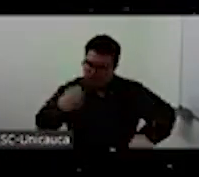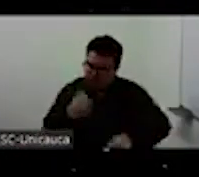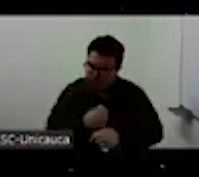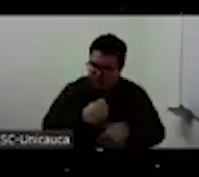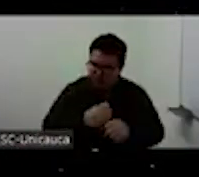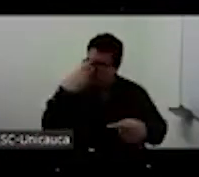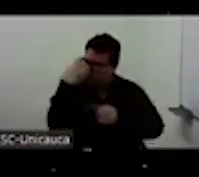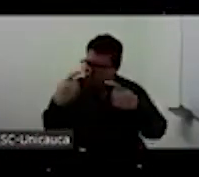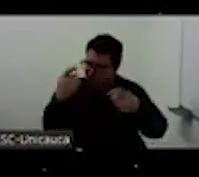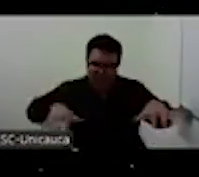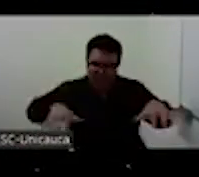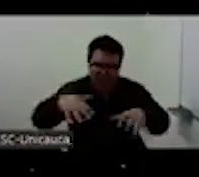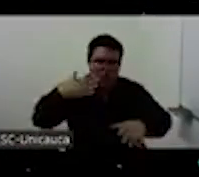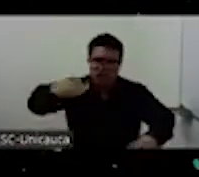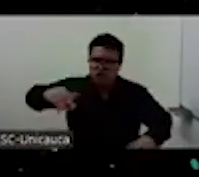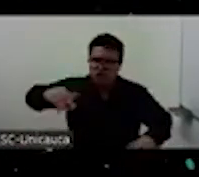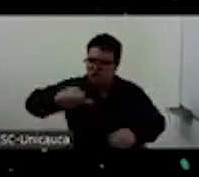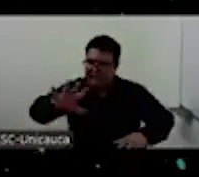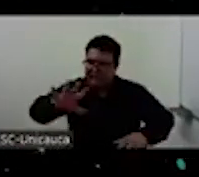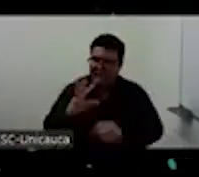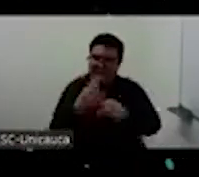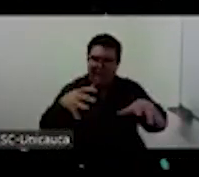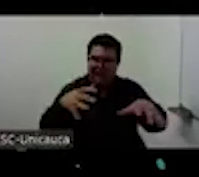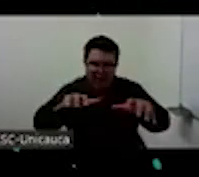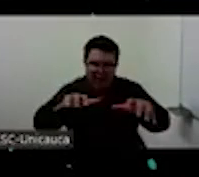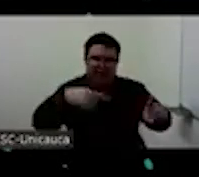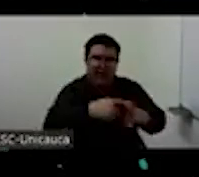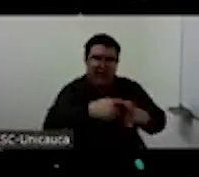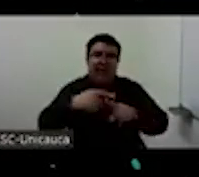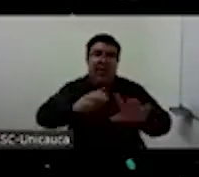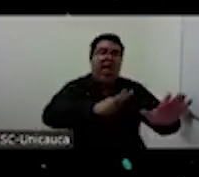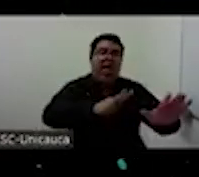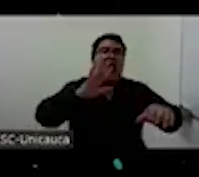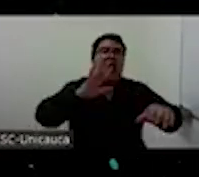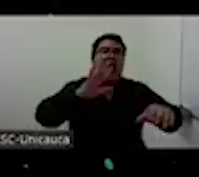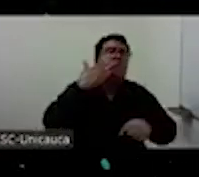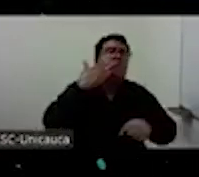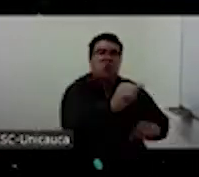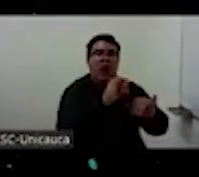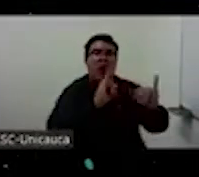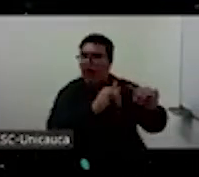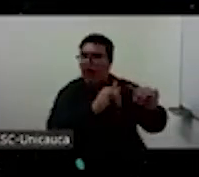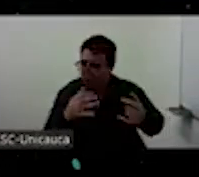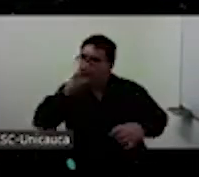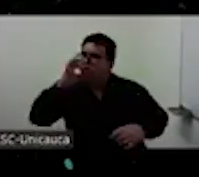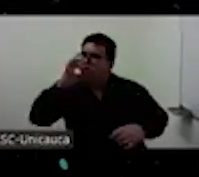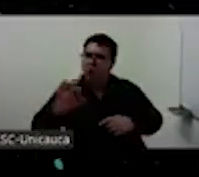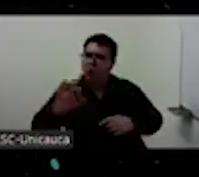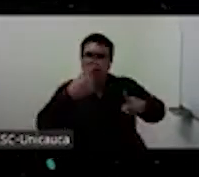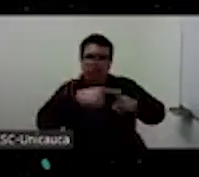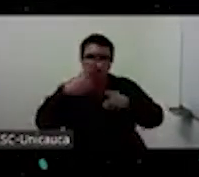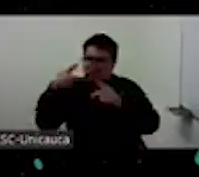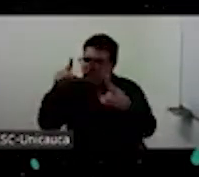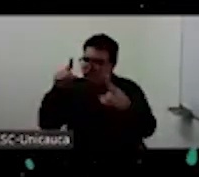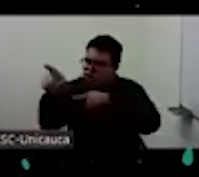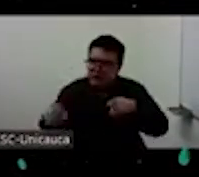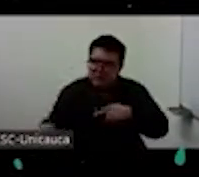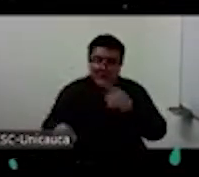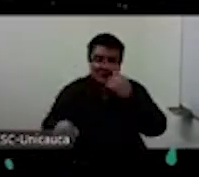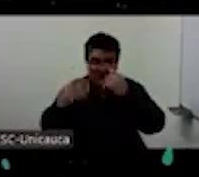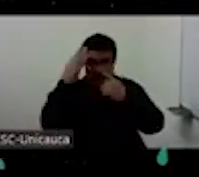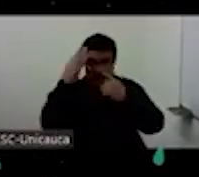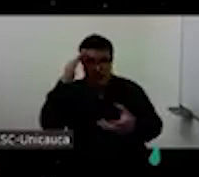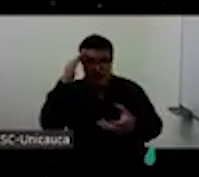oficio que desempeñaban principalmente las mujeres. Entonces, el tejido puede entenderse como